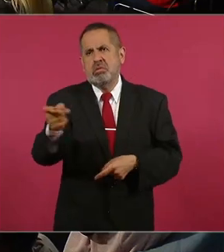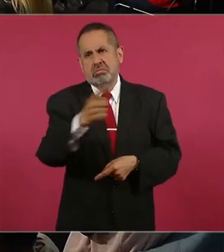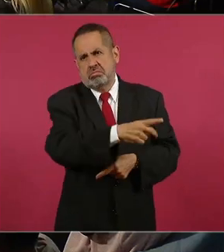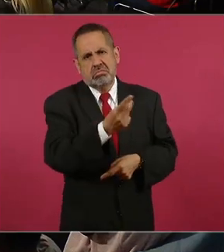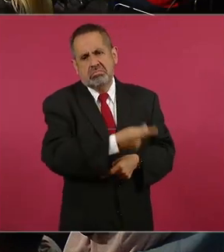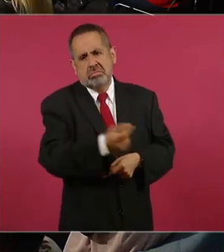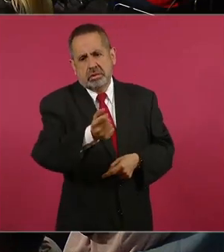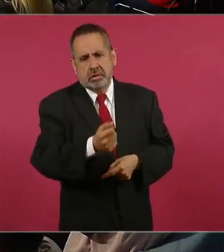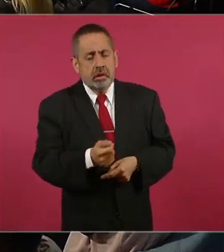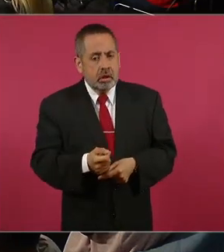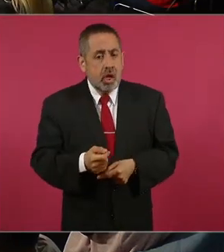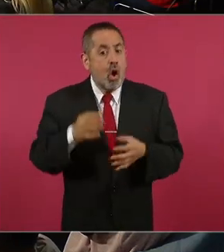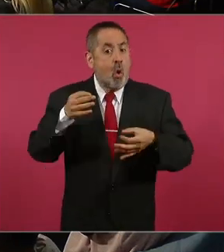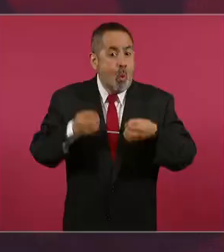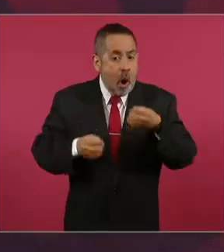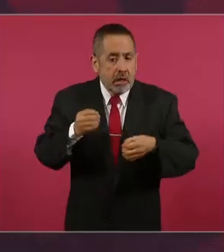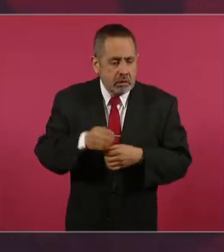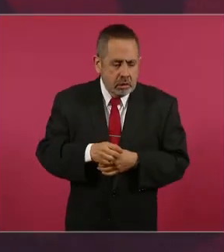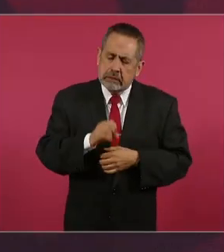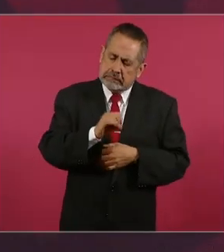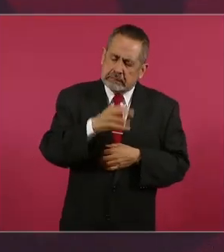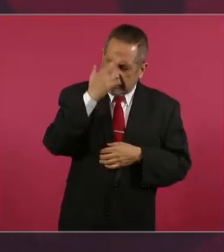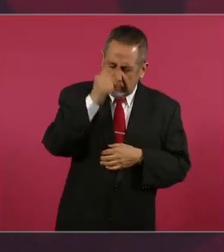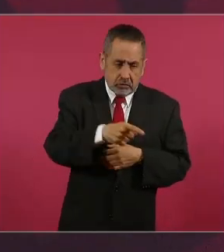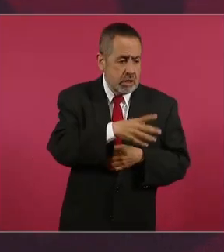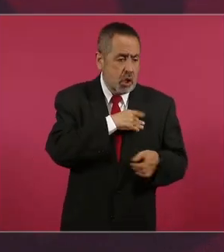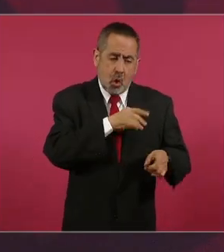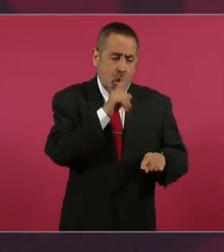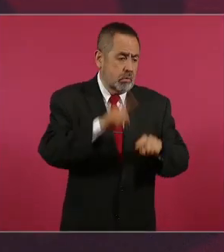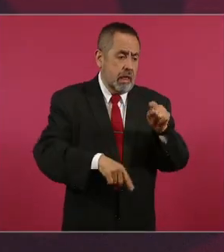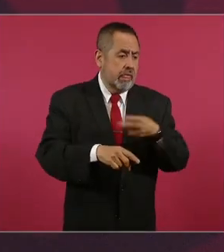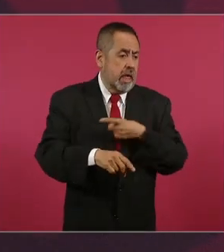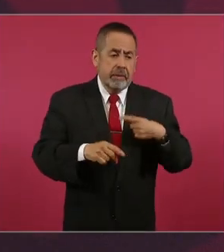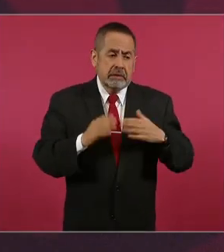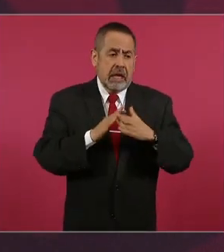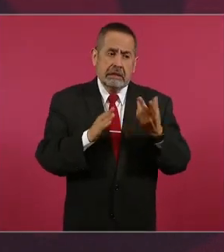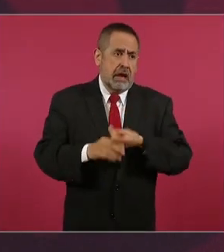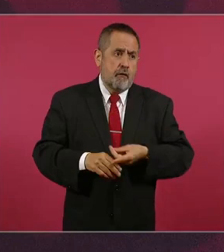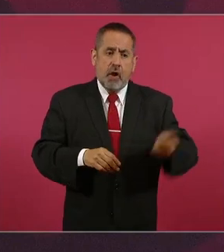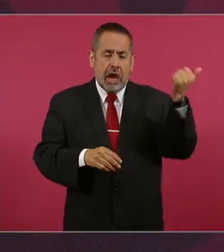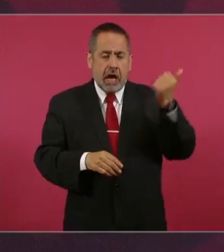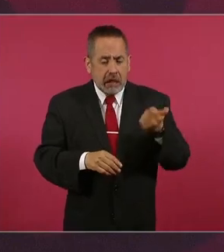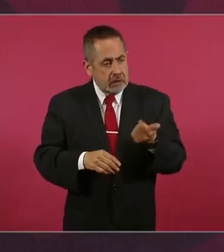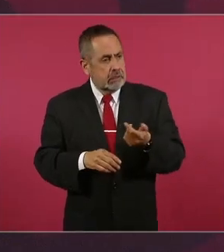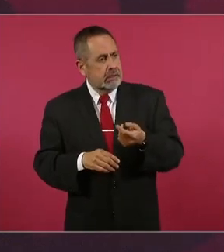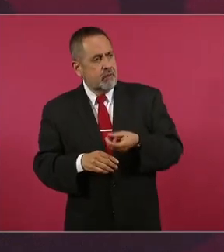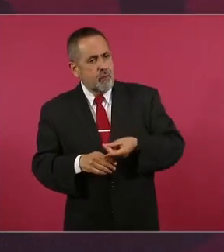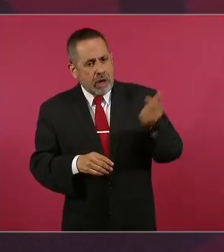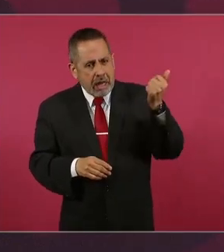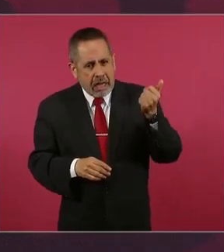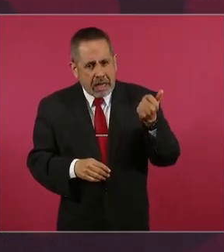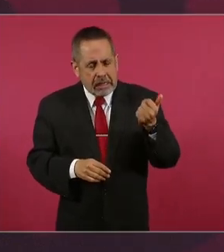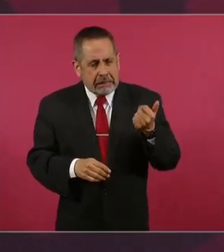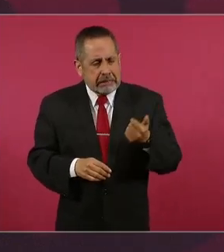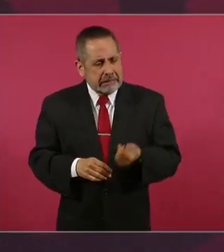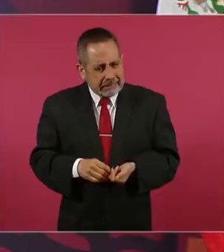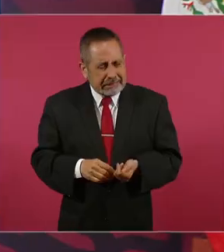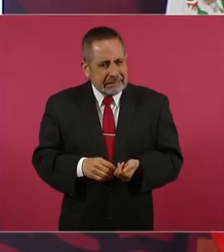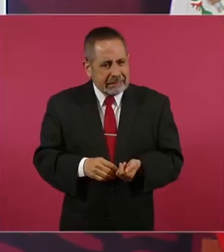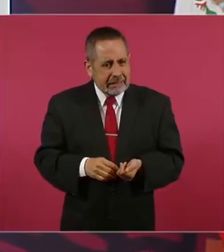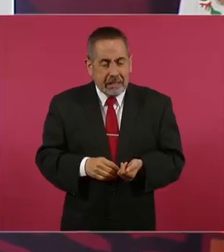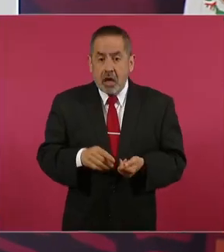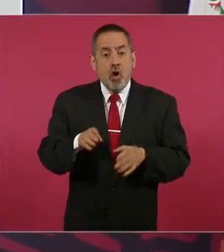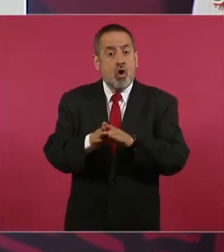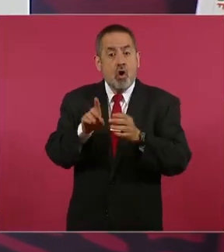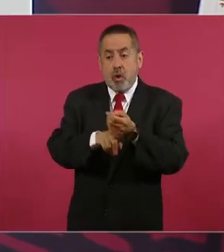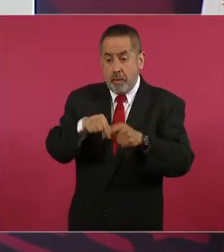Y el juez le dio la razón y lo sacaron de la casa. Eso en nuestro país